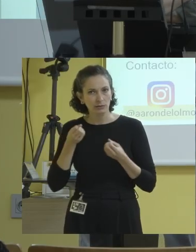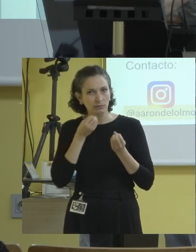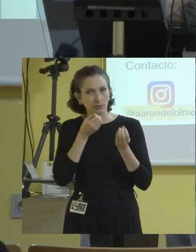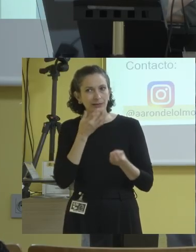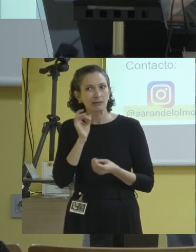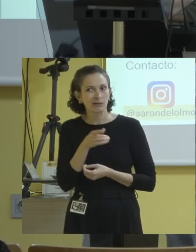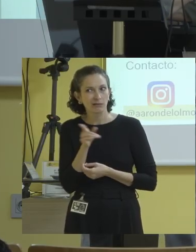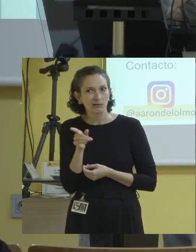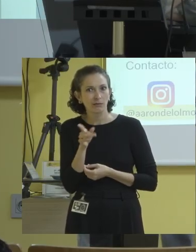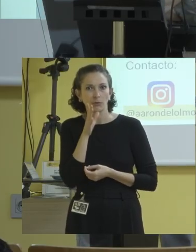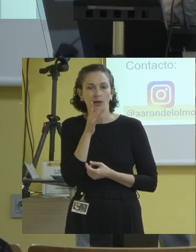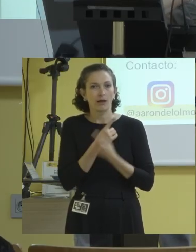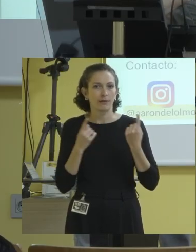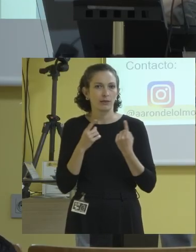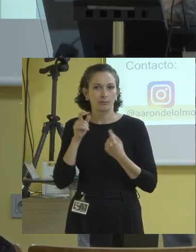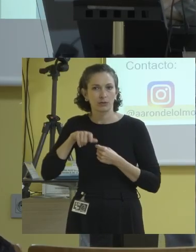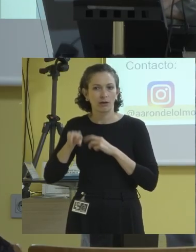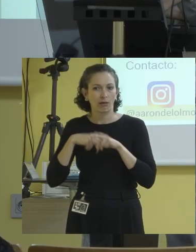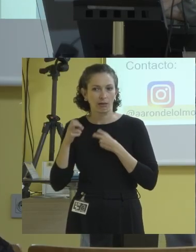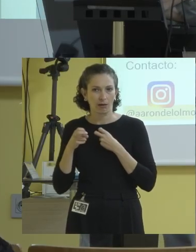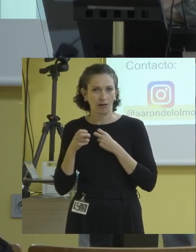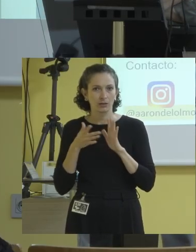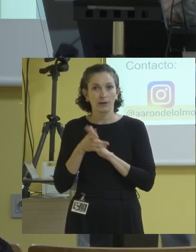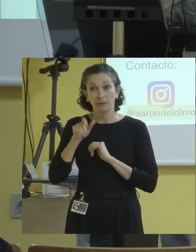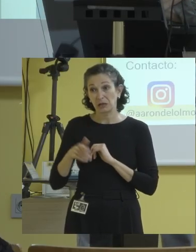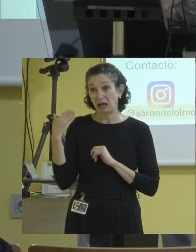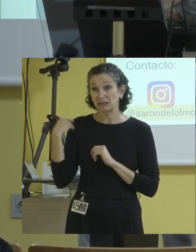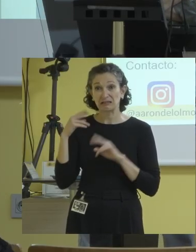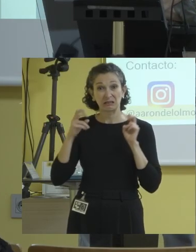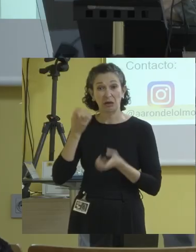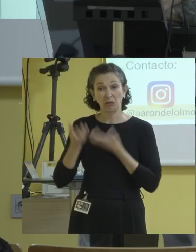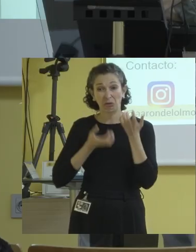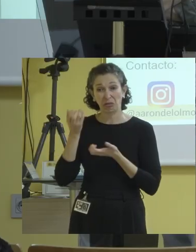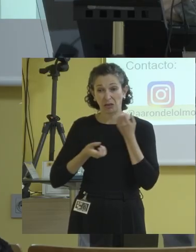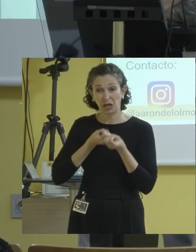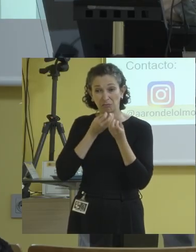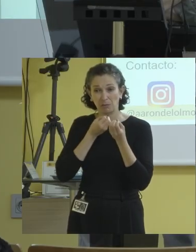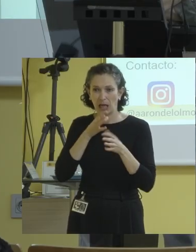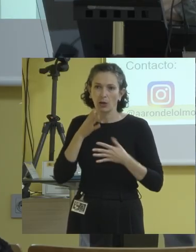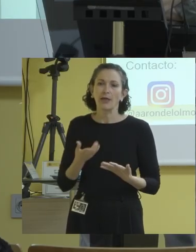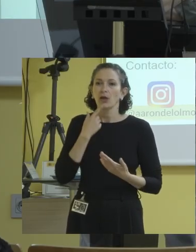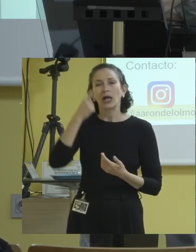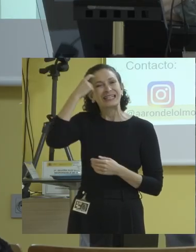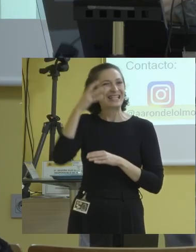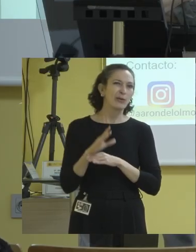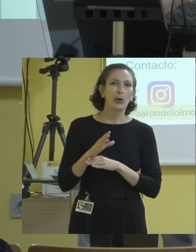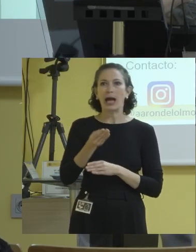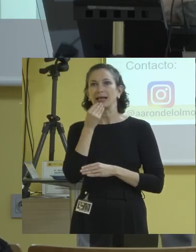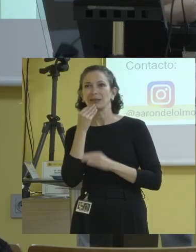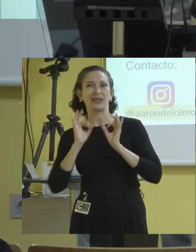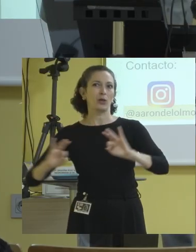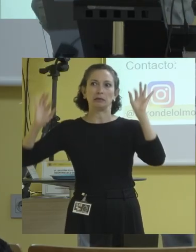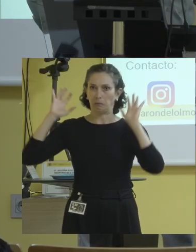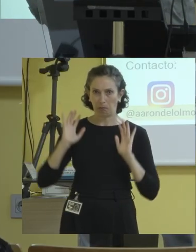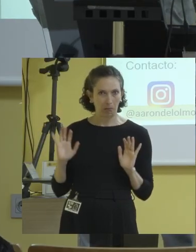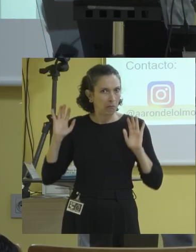eso. Porque muchas veces son reciclajes. En plan, tengo una persona que hablaba normalmente de cocina y le voy a poner aquí como neuroalimentación especial. ¡Hala!